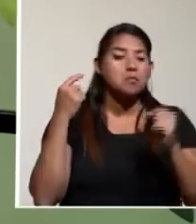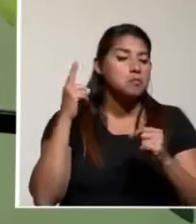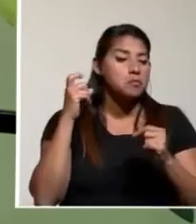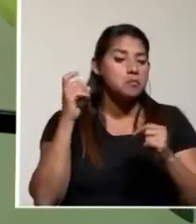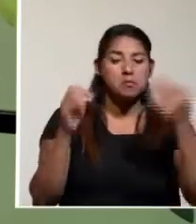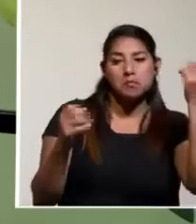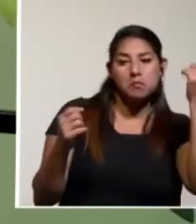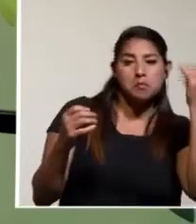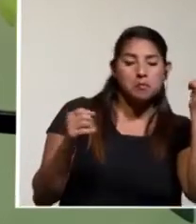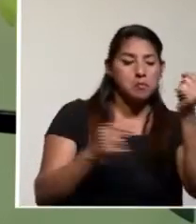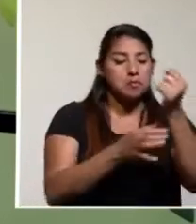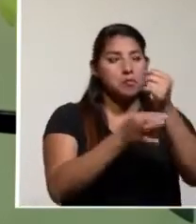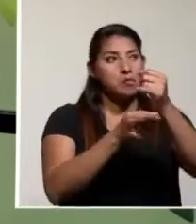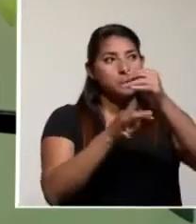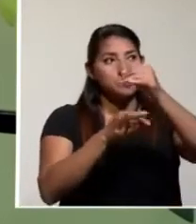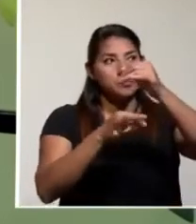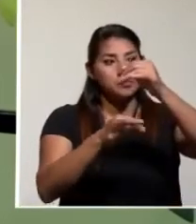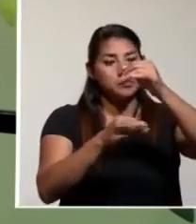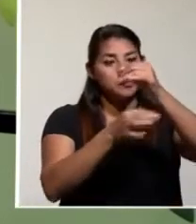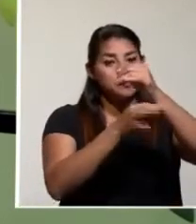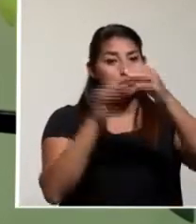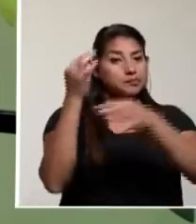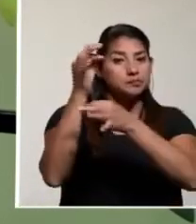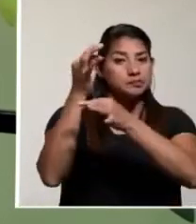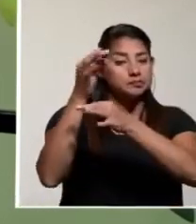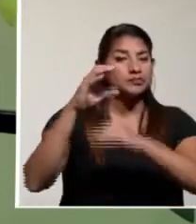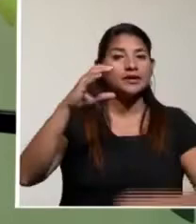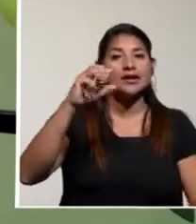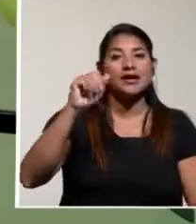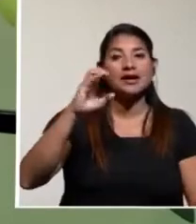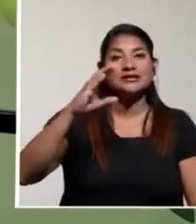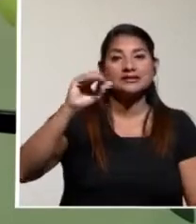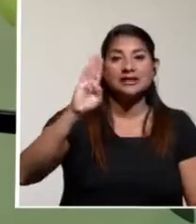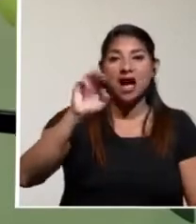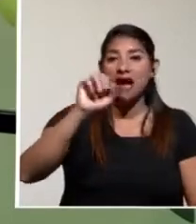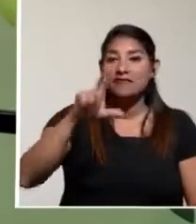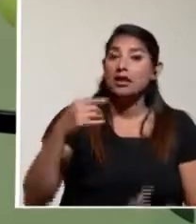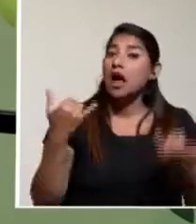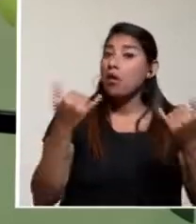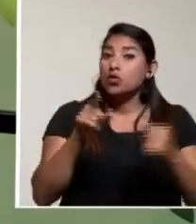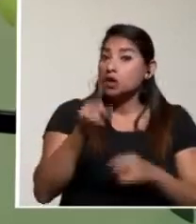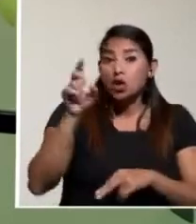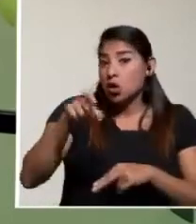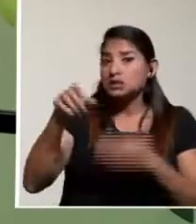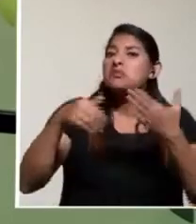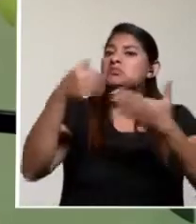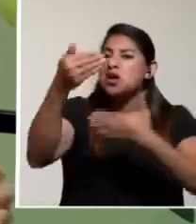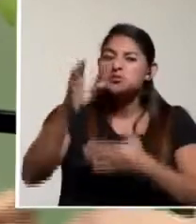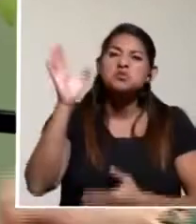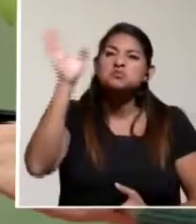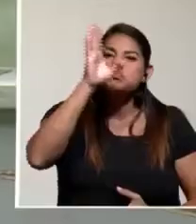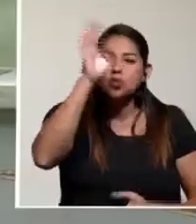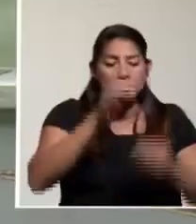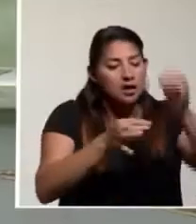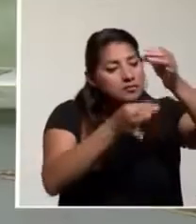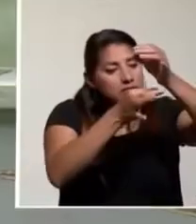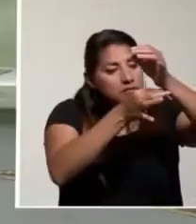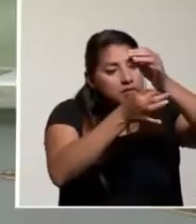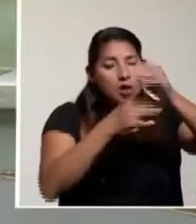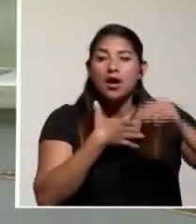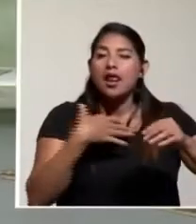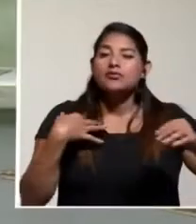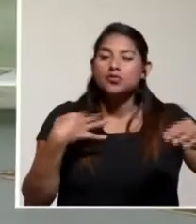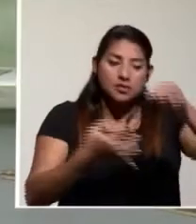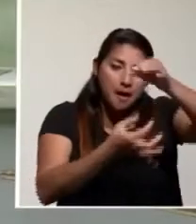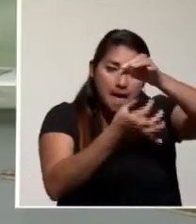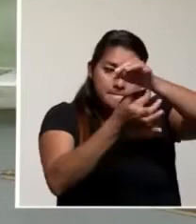poquito de lo que le pusimos aquí. Ustedes, no es necesario por ahora, más tarde pueden ir a buscar un implemento que les guste mucho